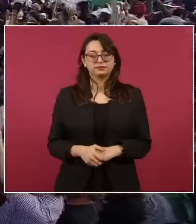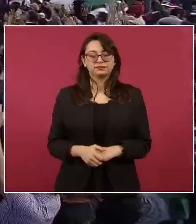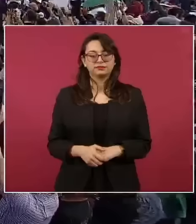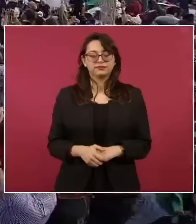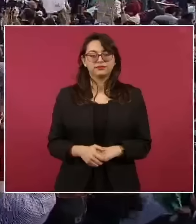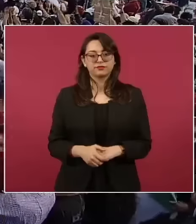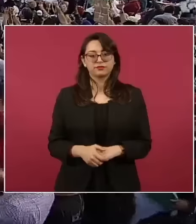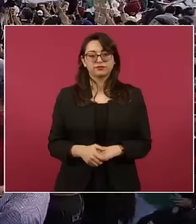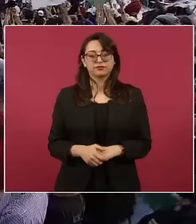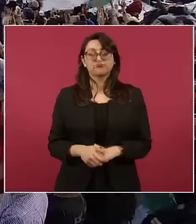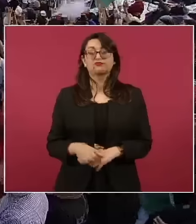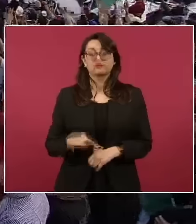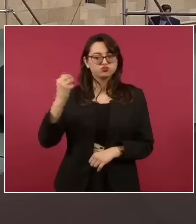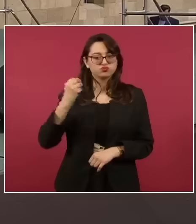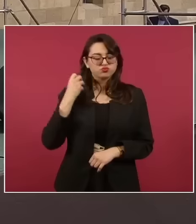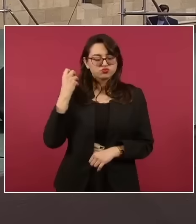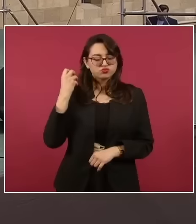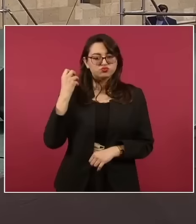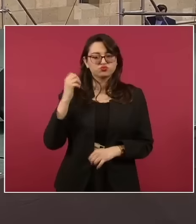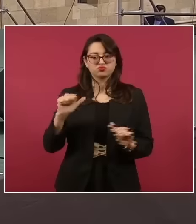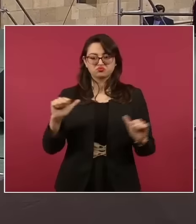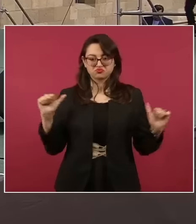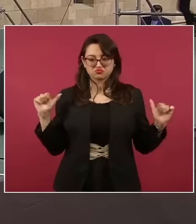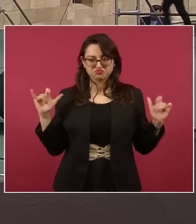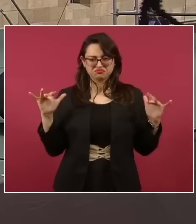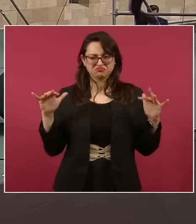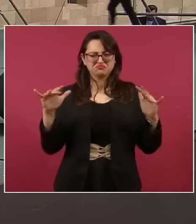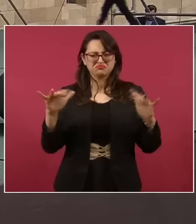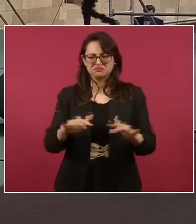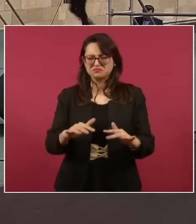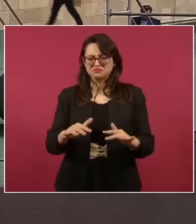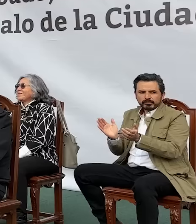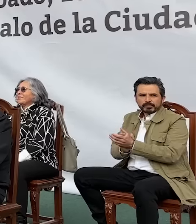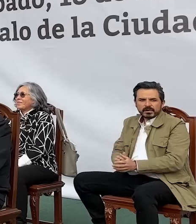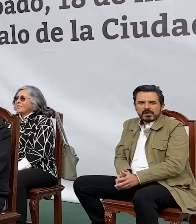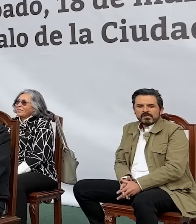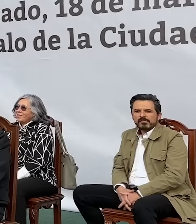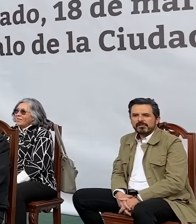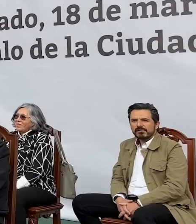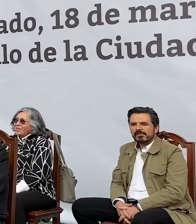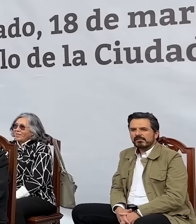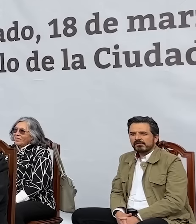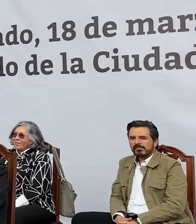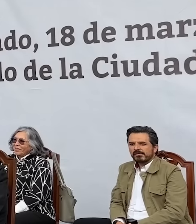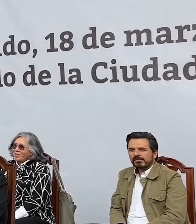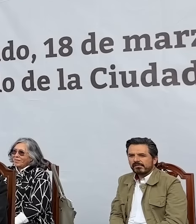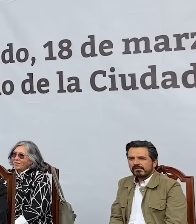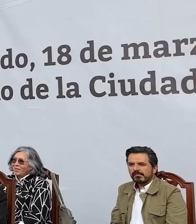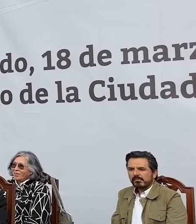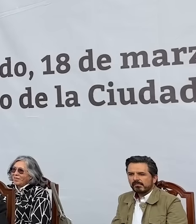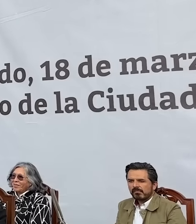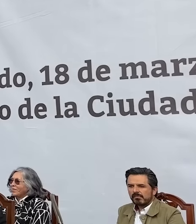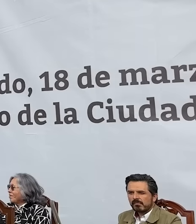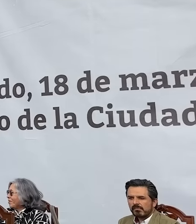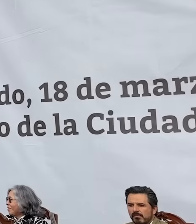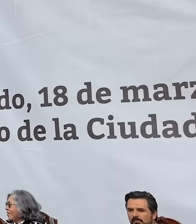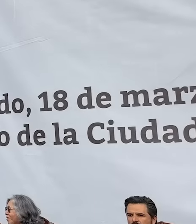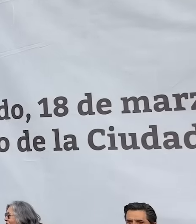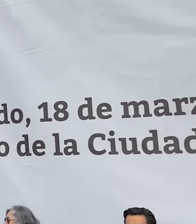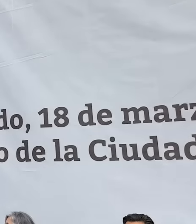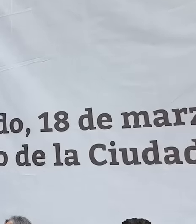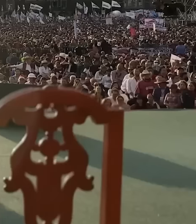Este es un acto de conmemoración de la expropiación petrolera y